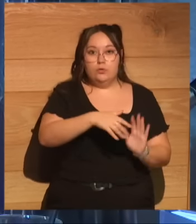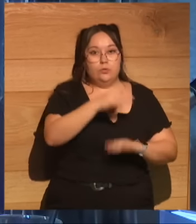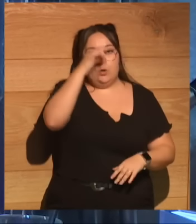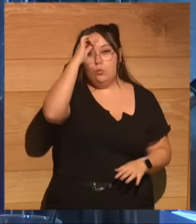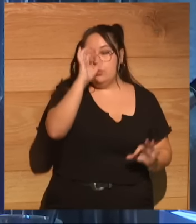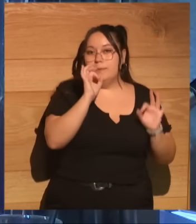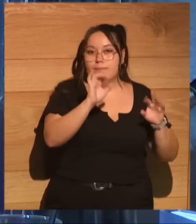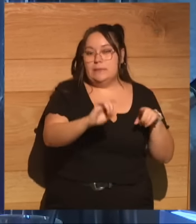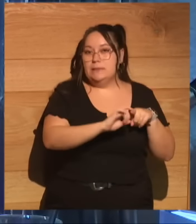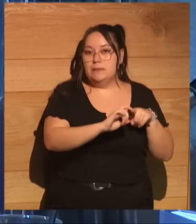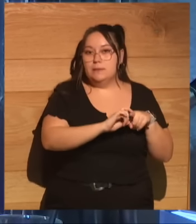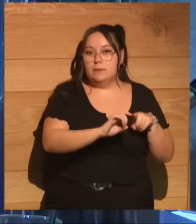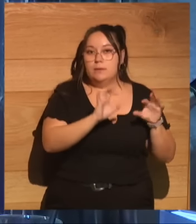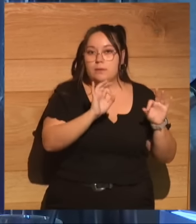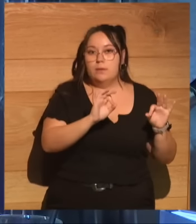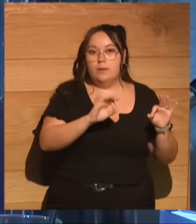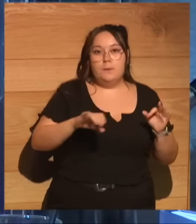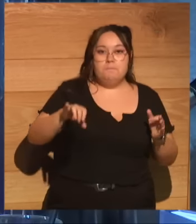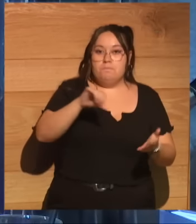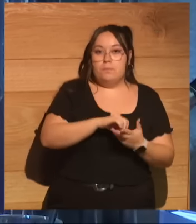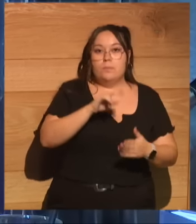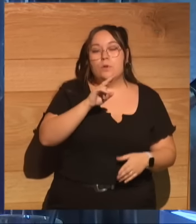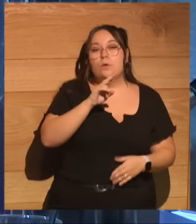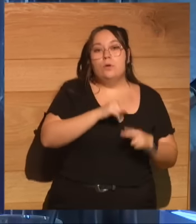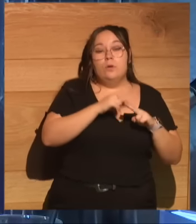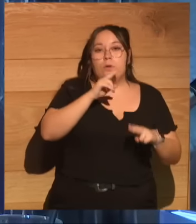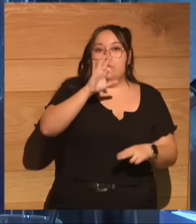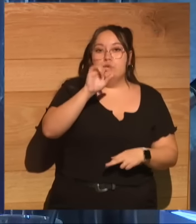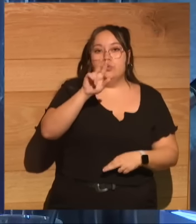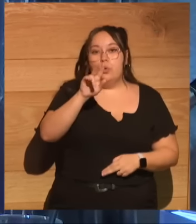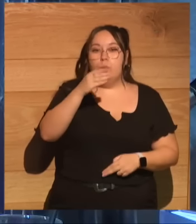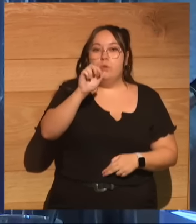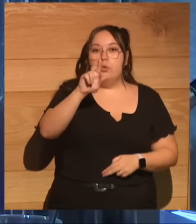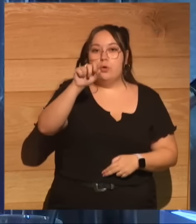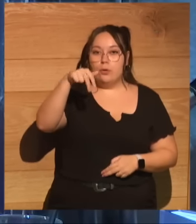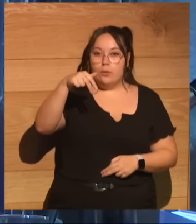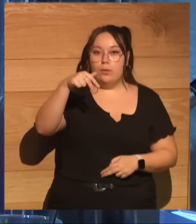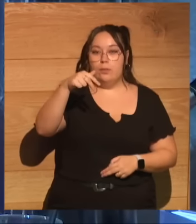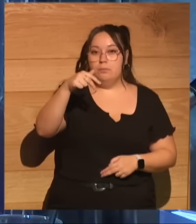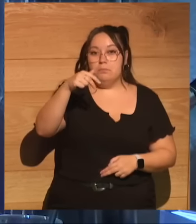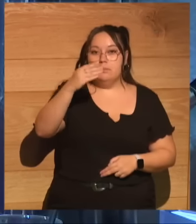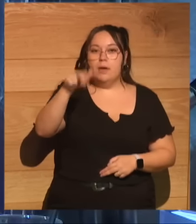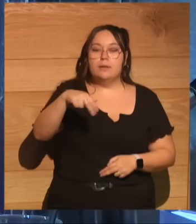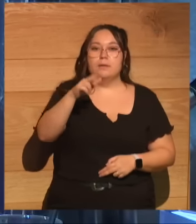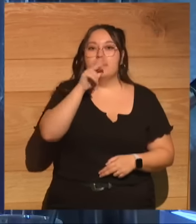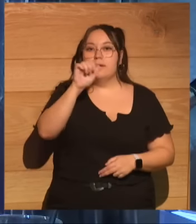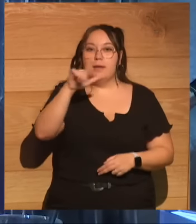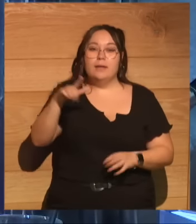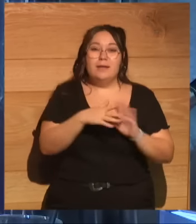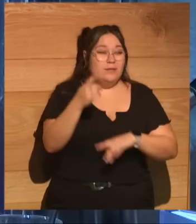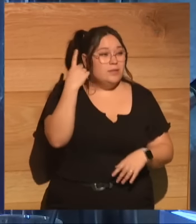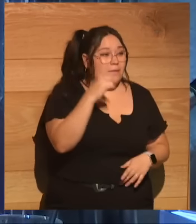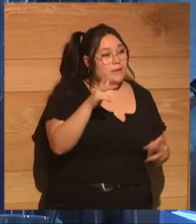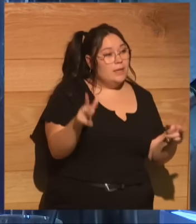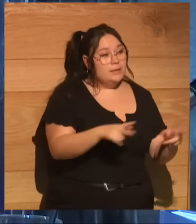muy concreta, muy particular, como el Suburban Hell. ¿Qué es el Suburban Hell? ¿Sabéis todas esas películas y series de televisión que